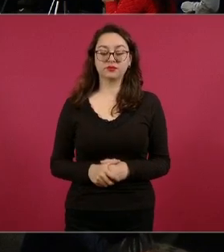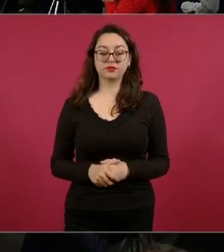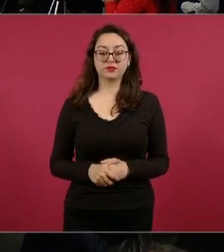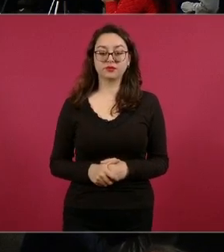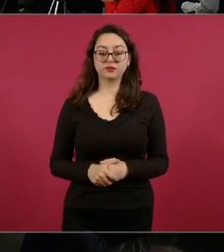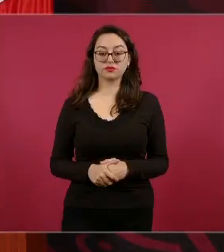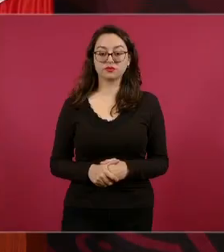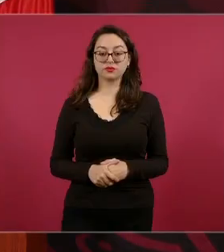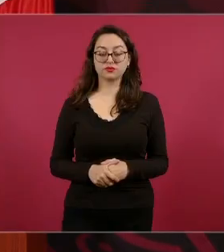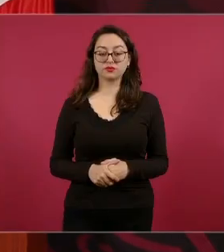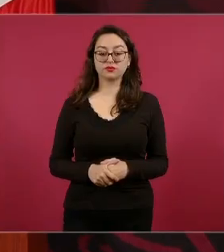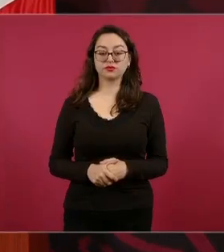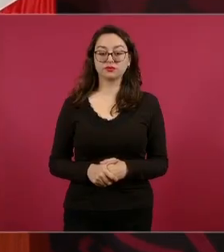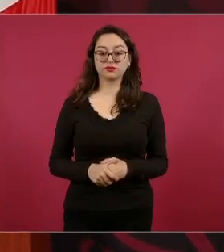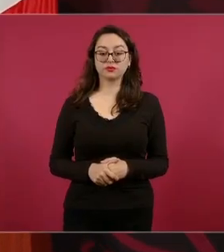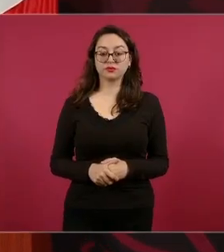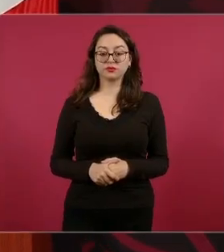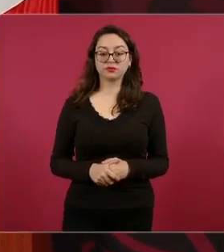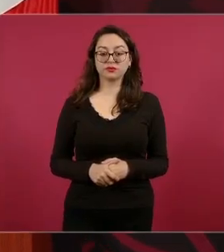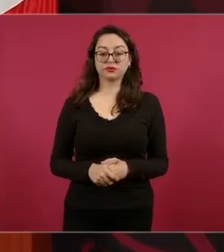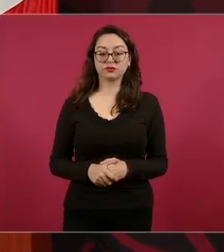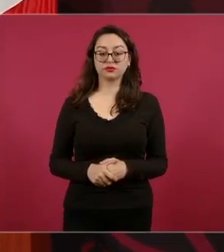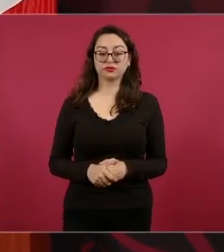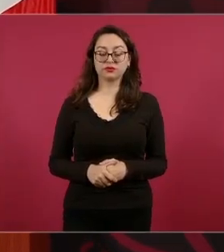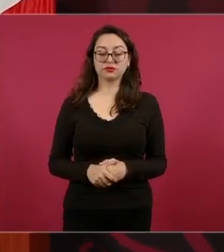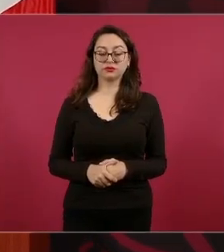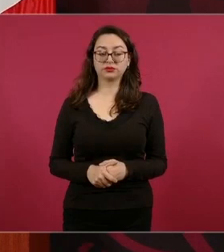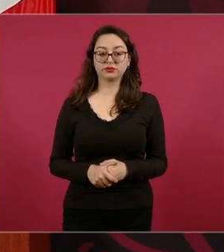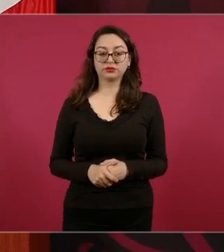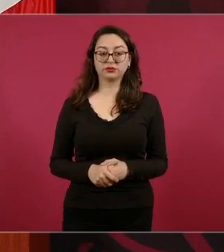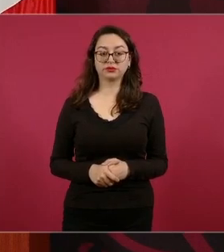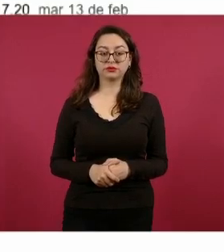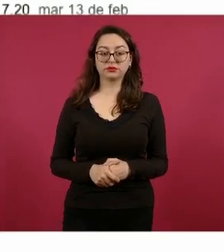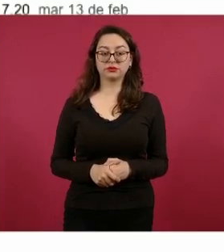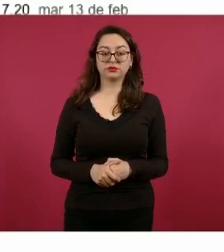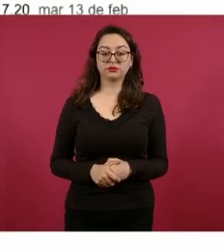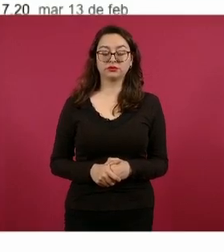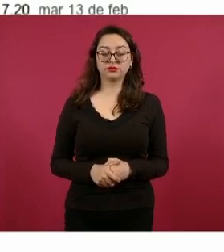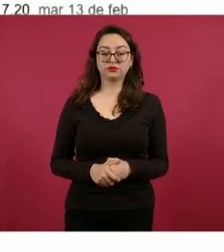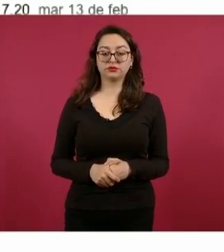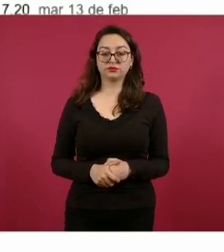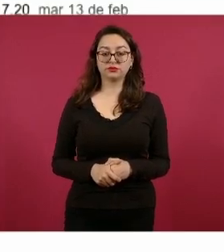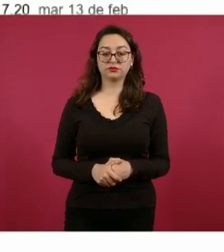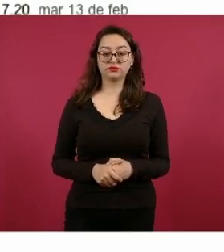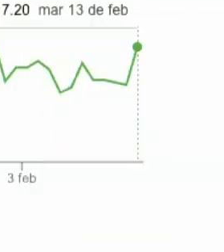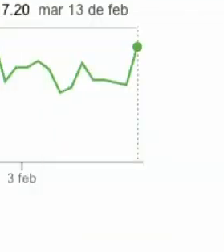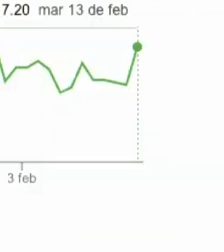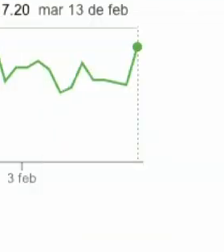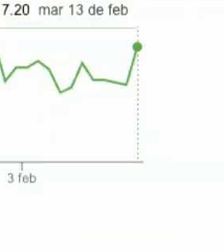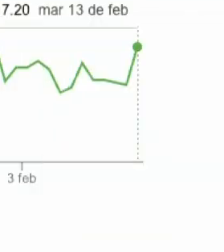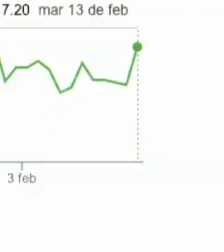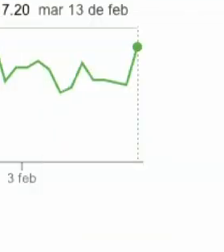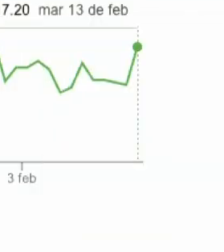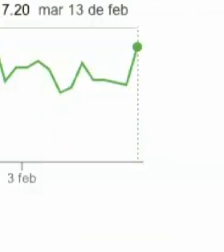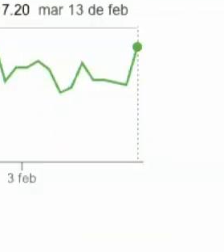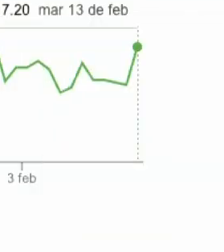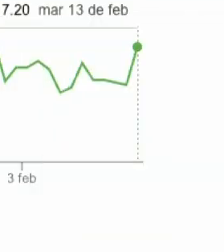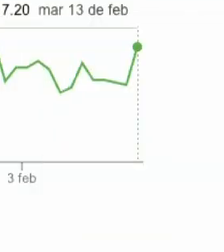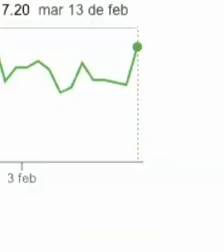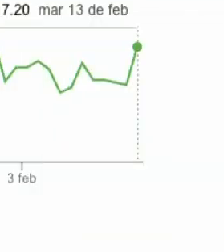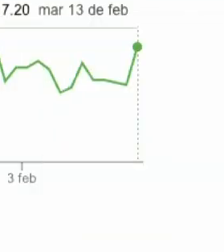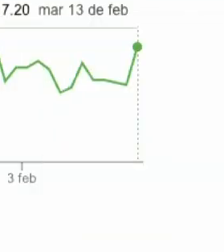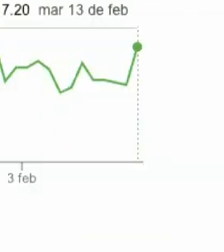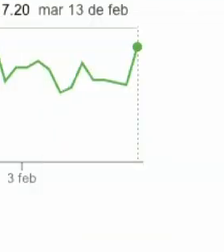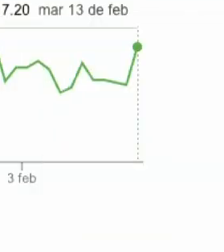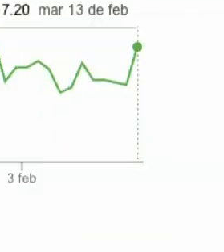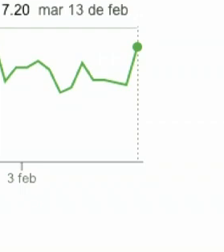17, 20. Cuando llegamos al gobierno, no tienes la de… Sí. La era como